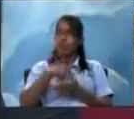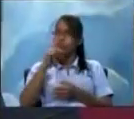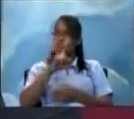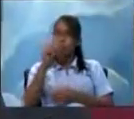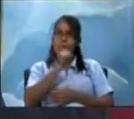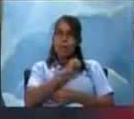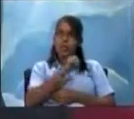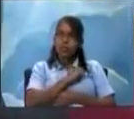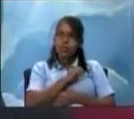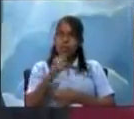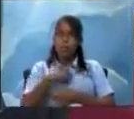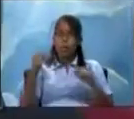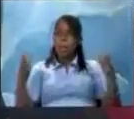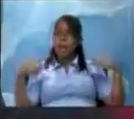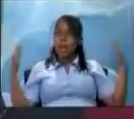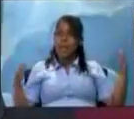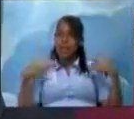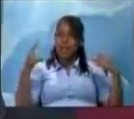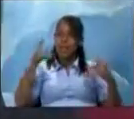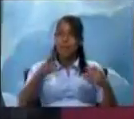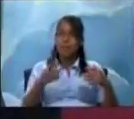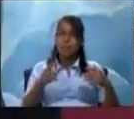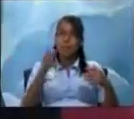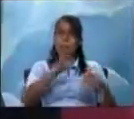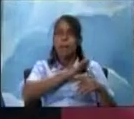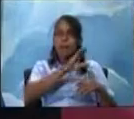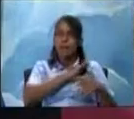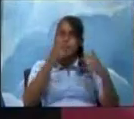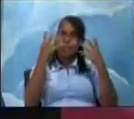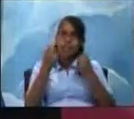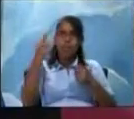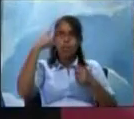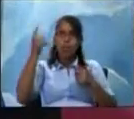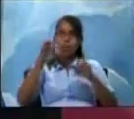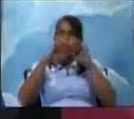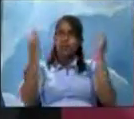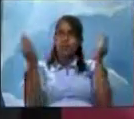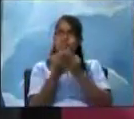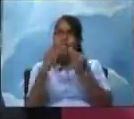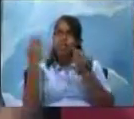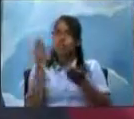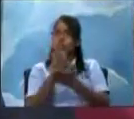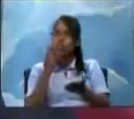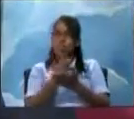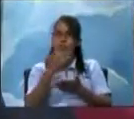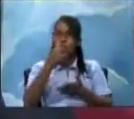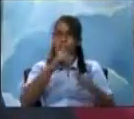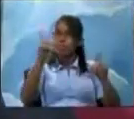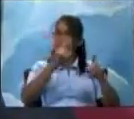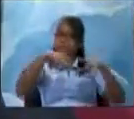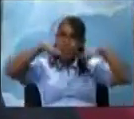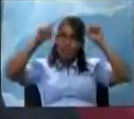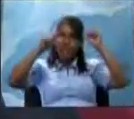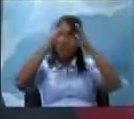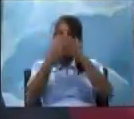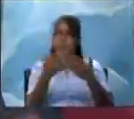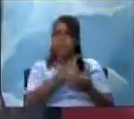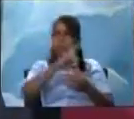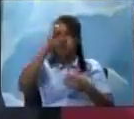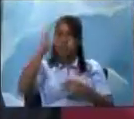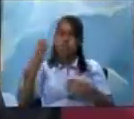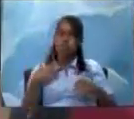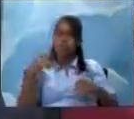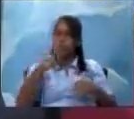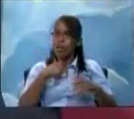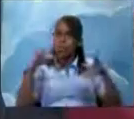Yo no me asusto, hermano, yo me alegro y me gozo, me entristezco por mi familia que todavía no entiende la palabra de Dios. Yo